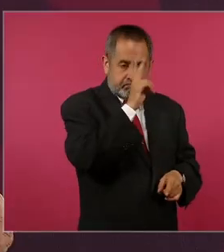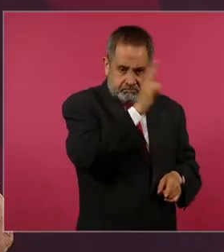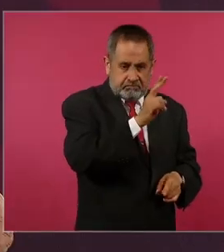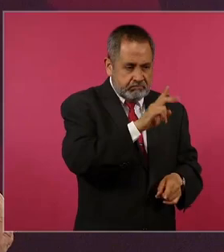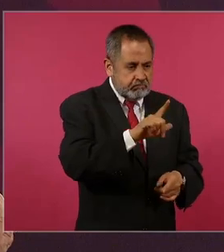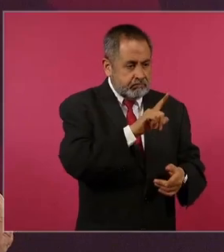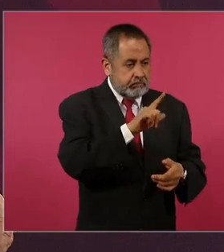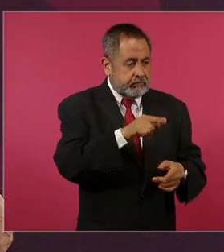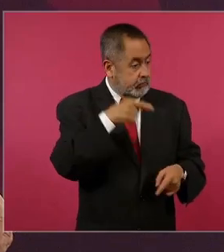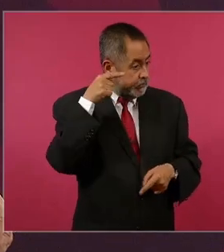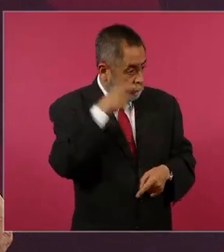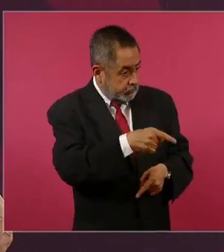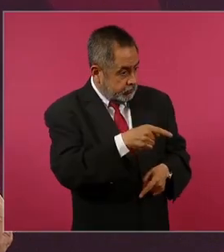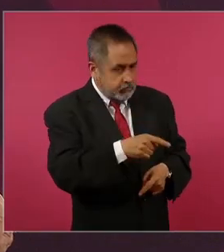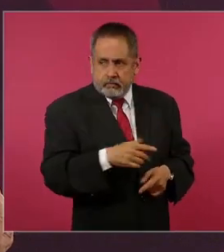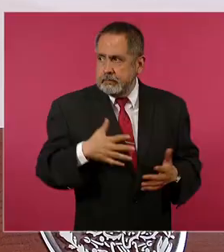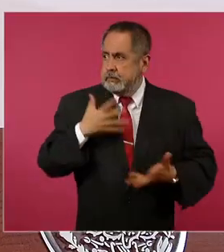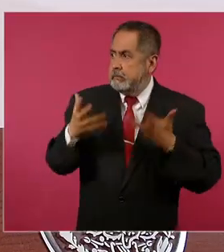la ley fuga.